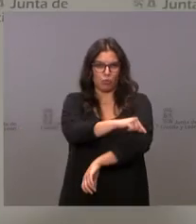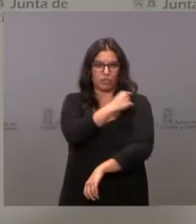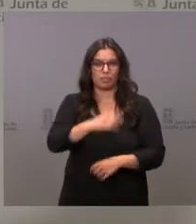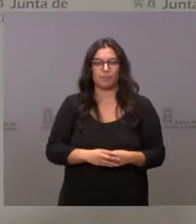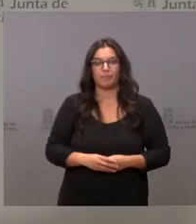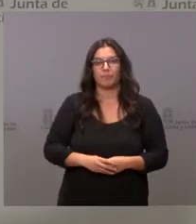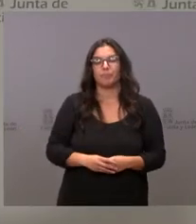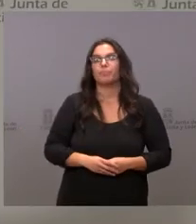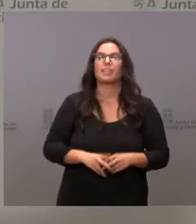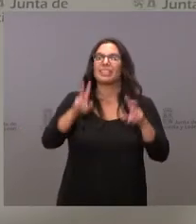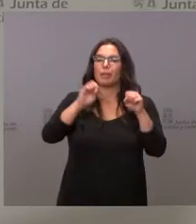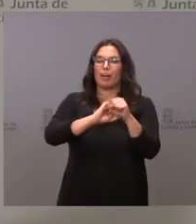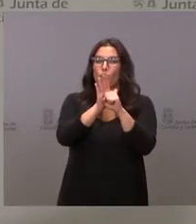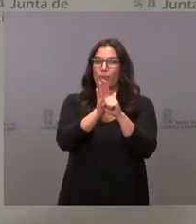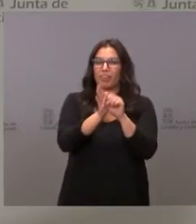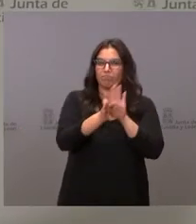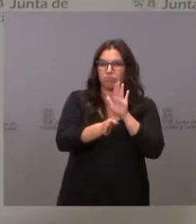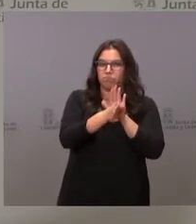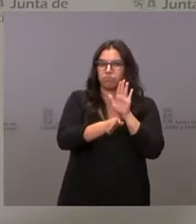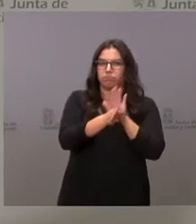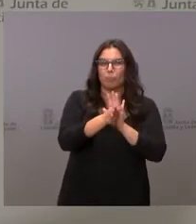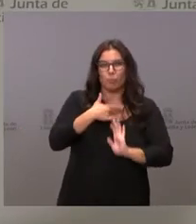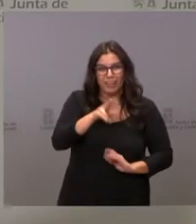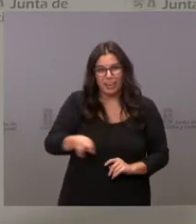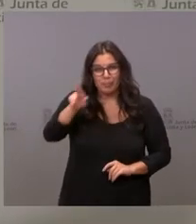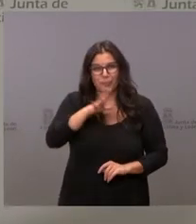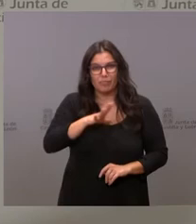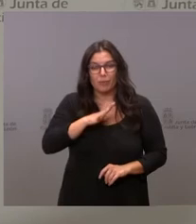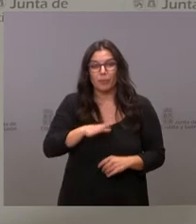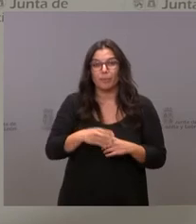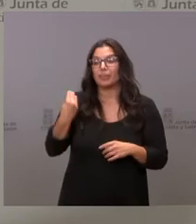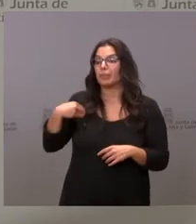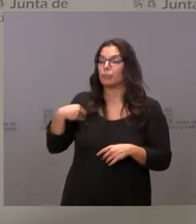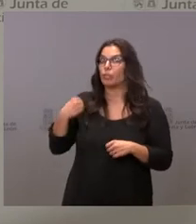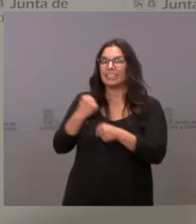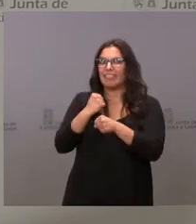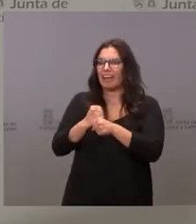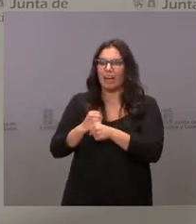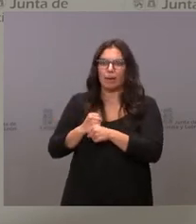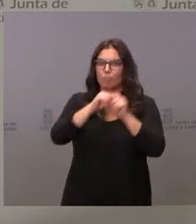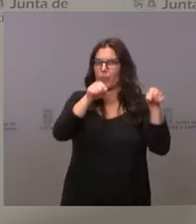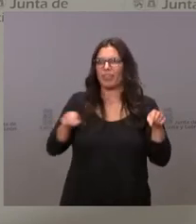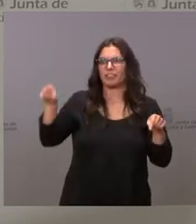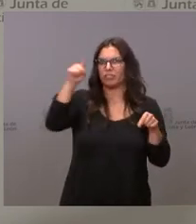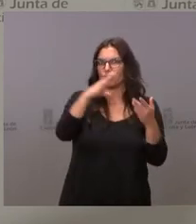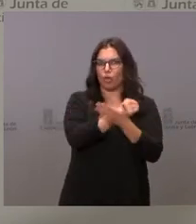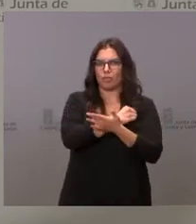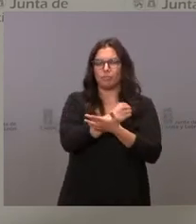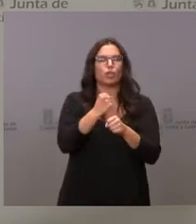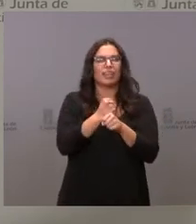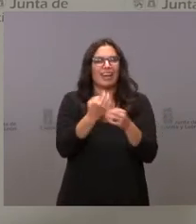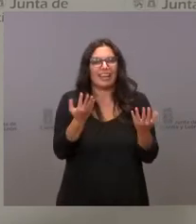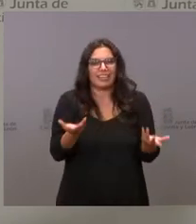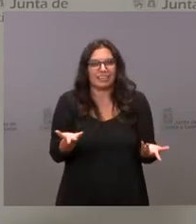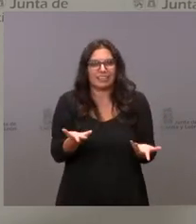Perdone, sobre el COVID persistente, ¿me podría repetir porque no lo he entendido muy bien? Que se trabaja en todas las provincias. ¿Se trabaja qué quiere